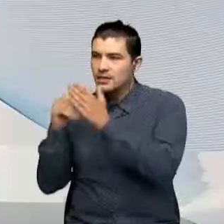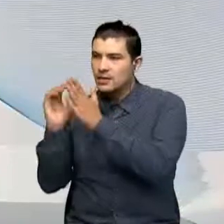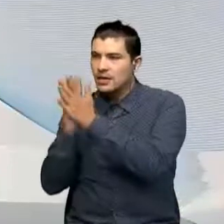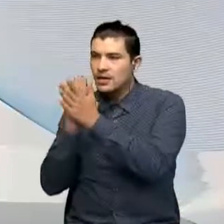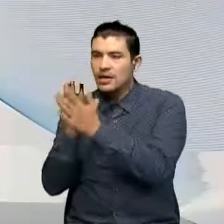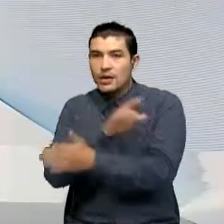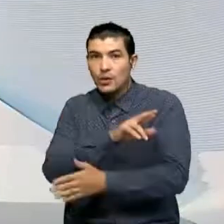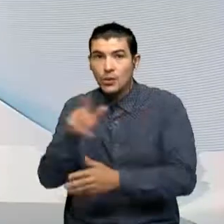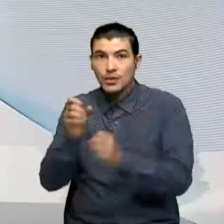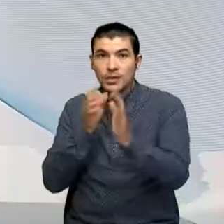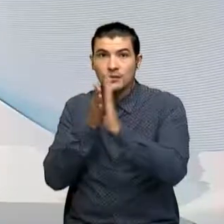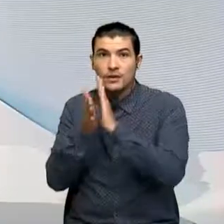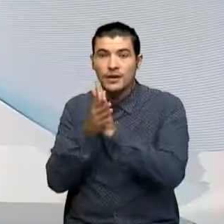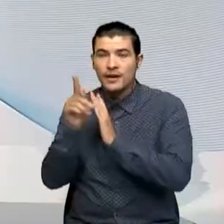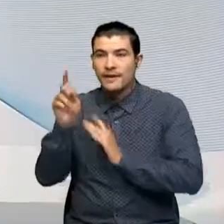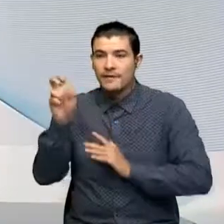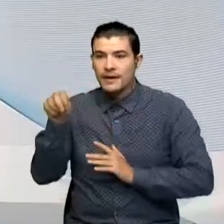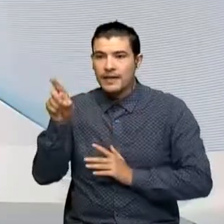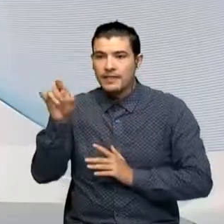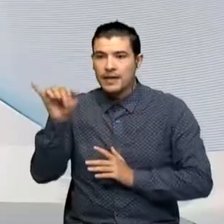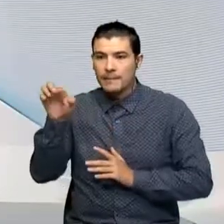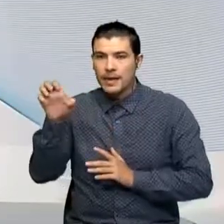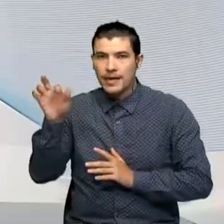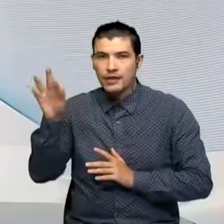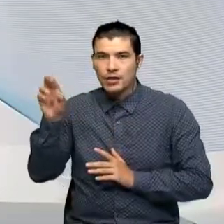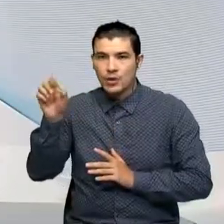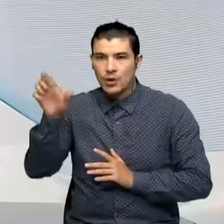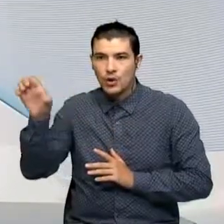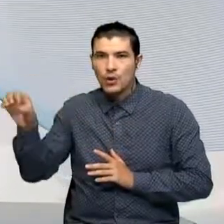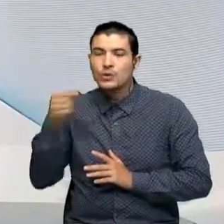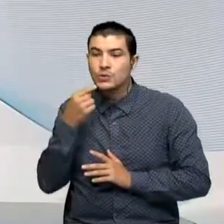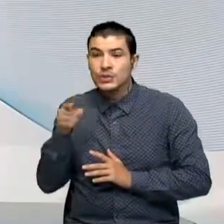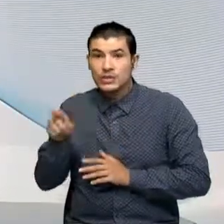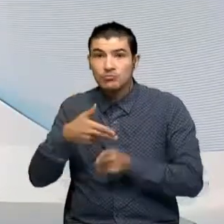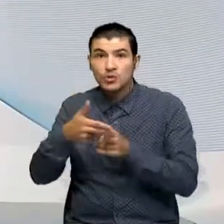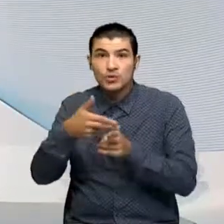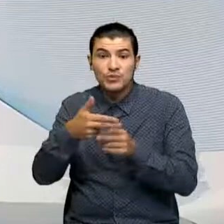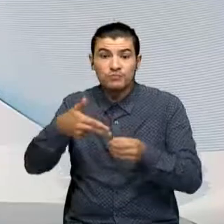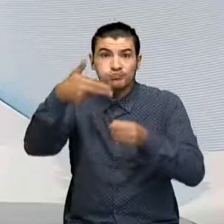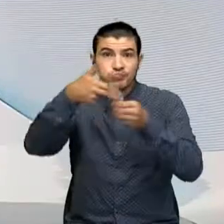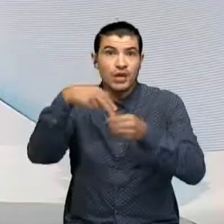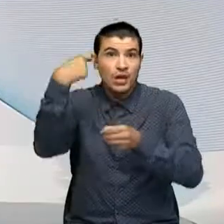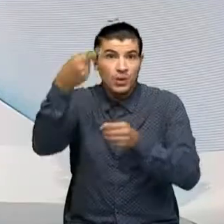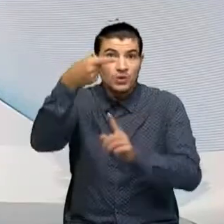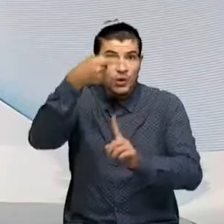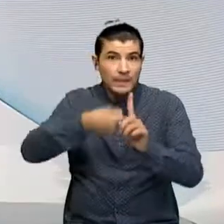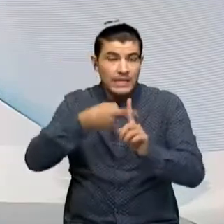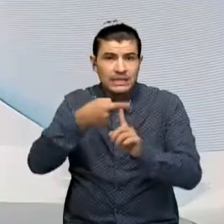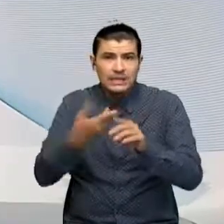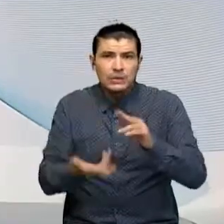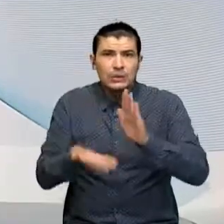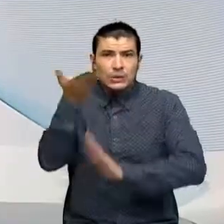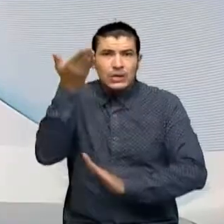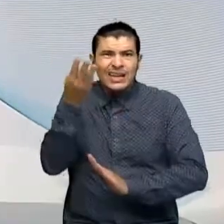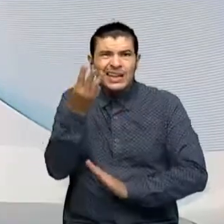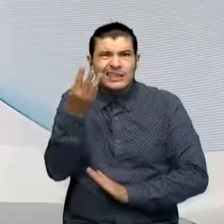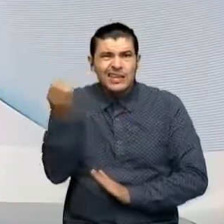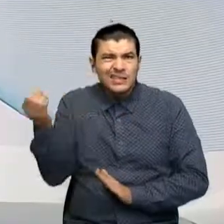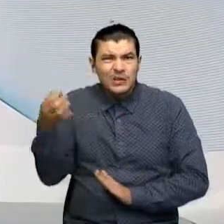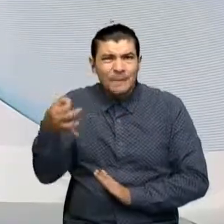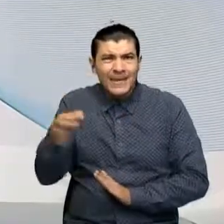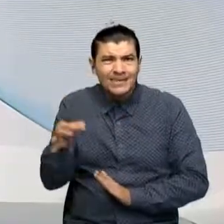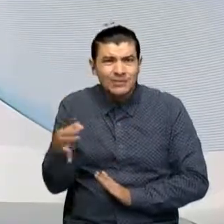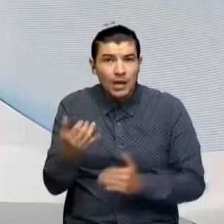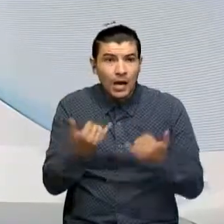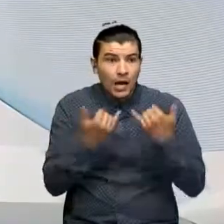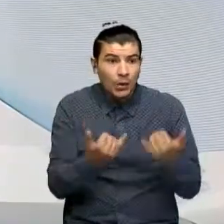en otras noticias fendipetróleos prevee que habrá aumentos en los precios de los combustibles para el próximo mes por encima de los 300 pesos por